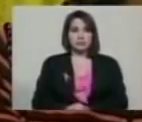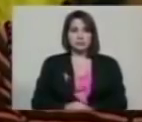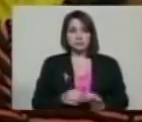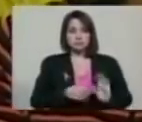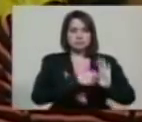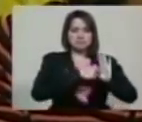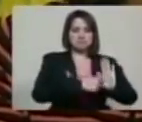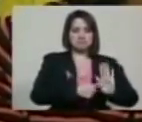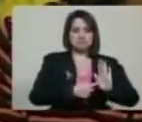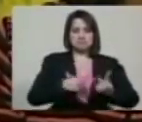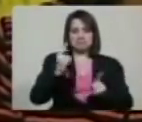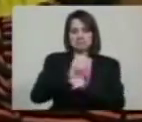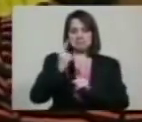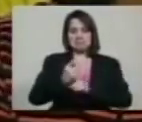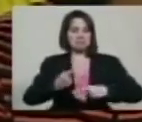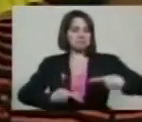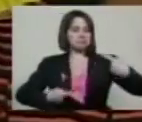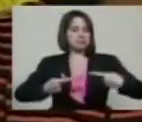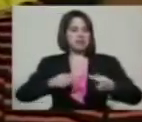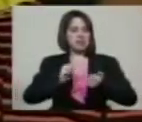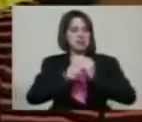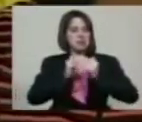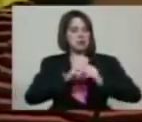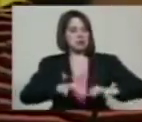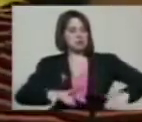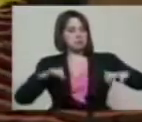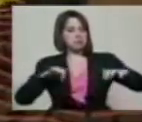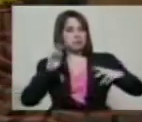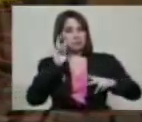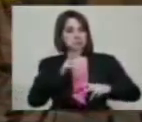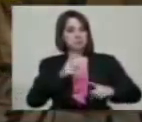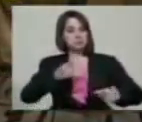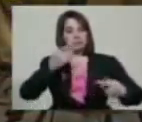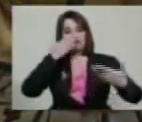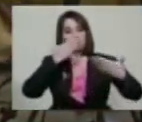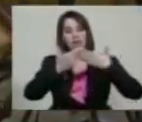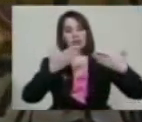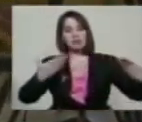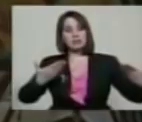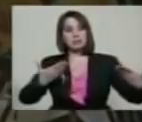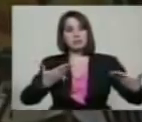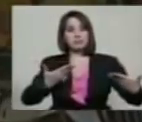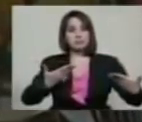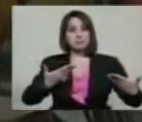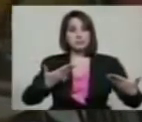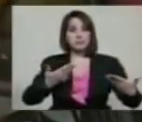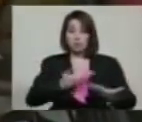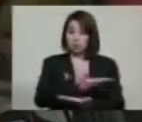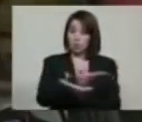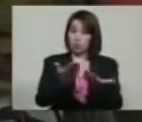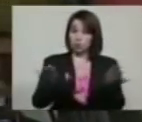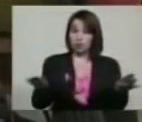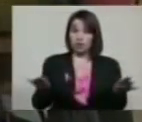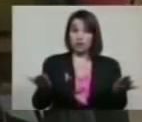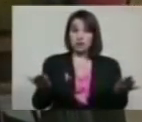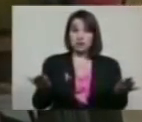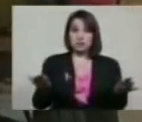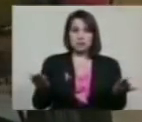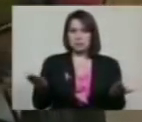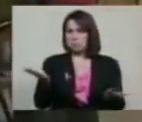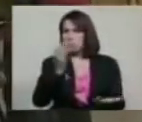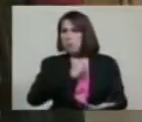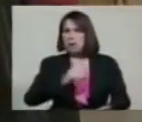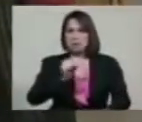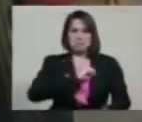cualquiera en las canchas deportivas de tú a tú, y que ustedes no han tenido ni tienen miedo